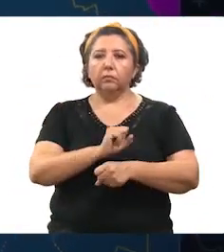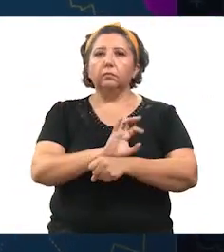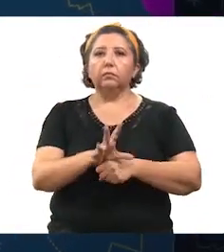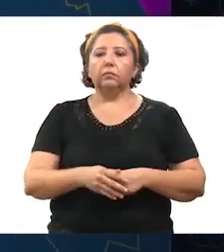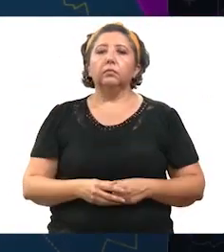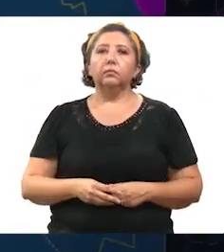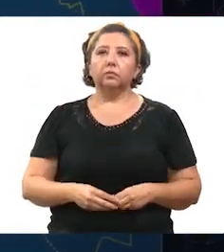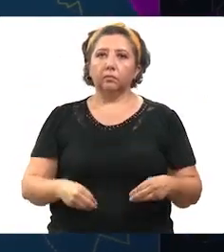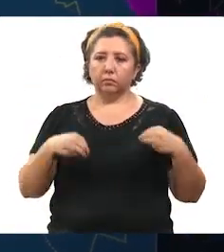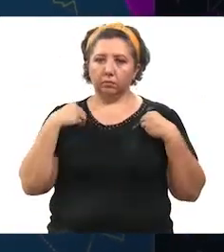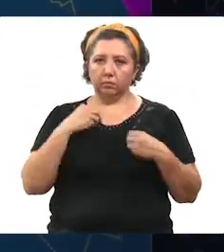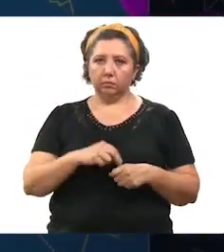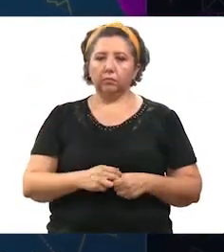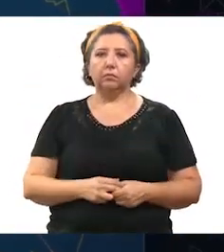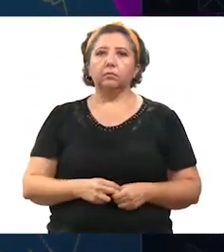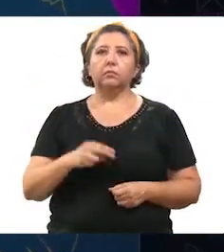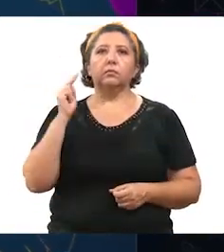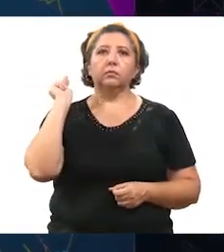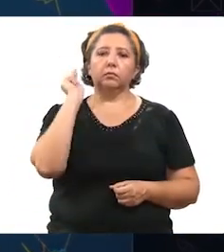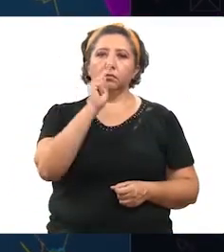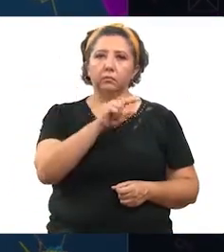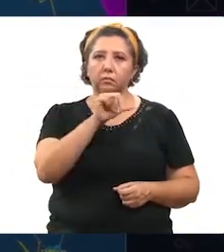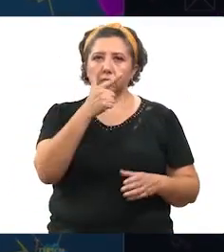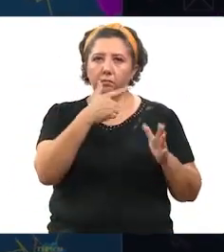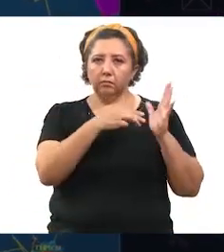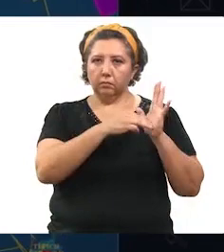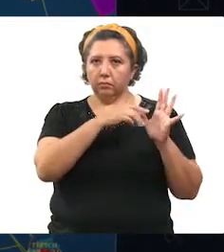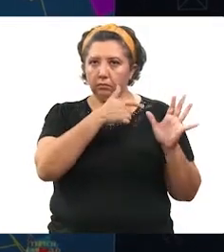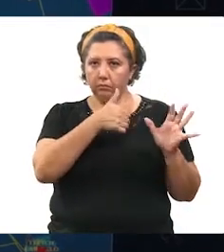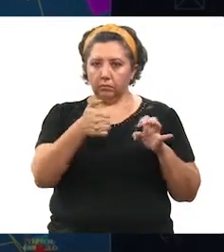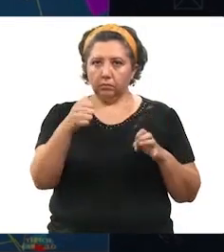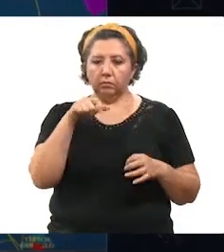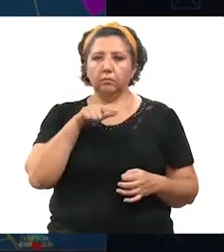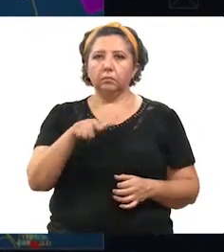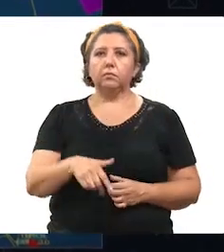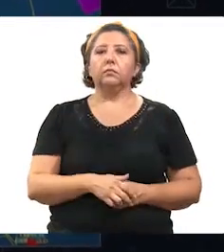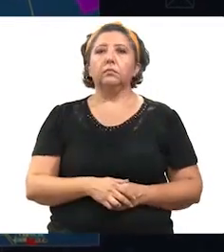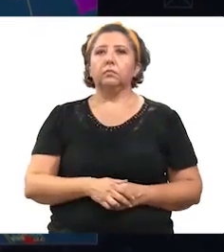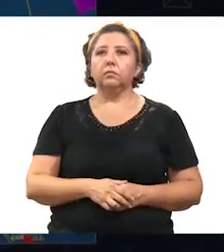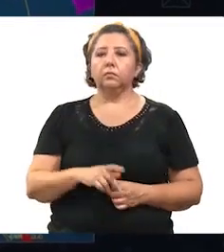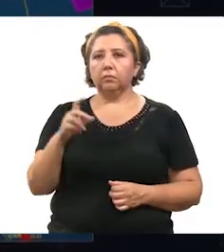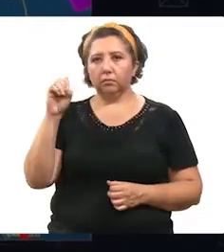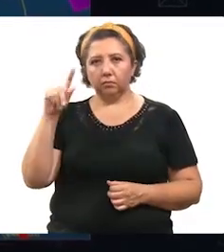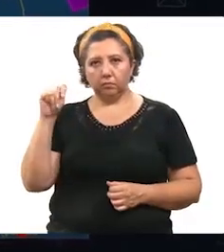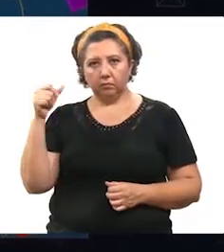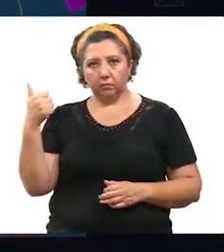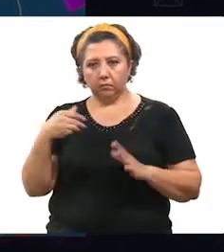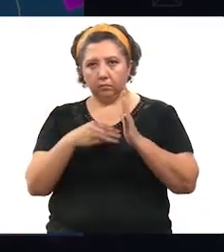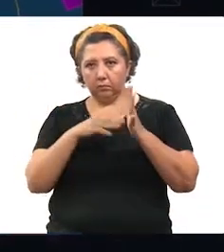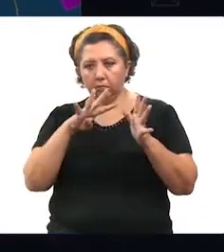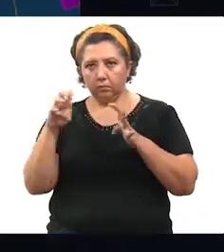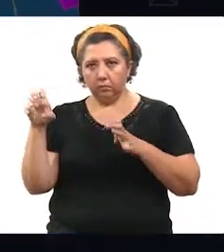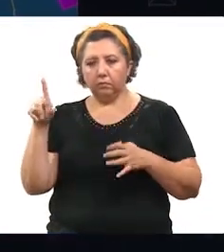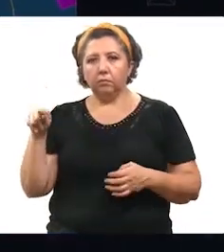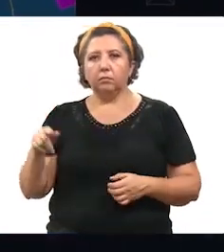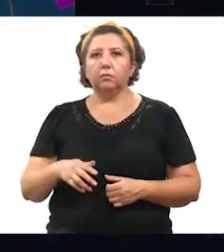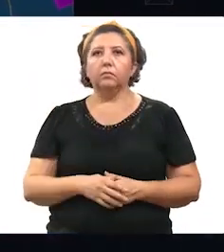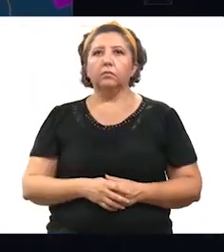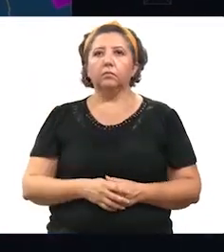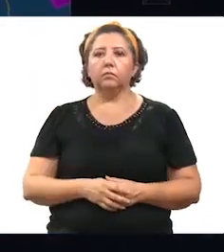de coronavirus, que viven en la zona norte 12.617, en la zona oriente